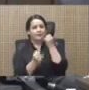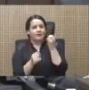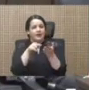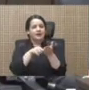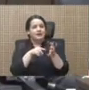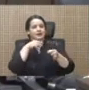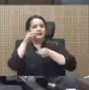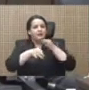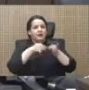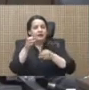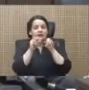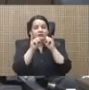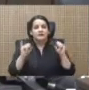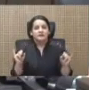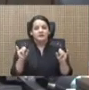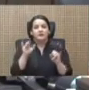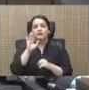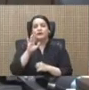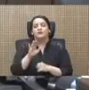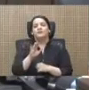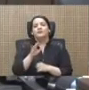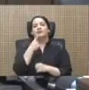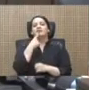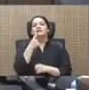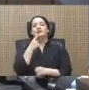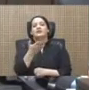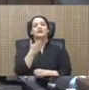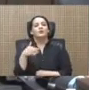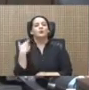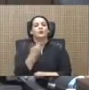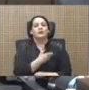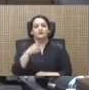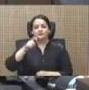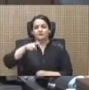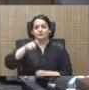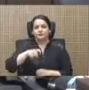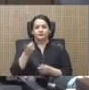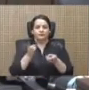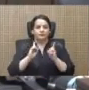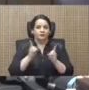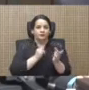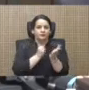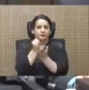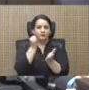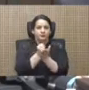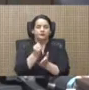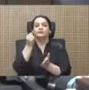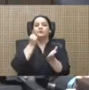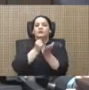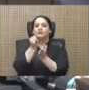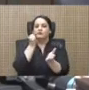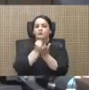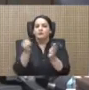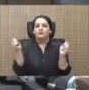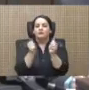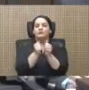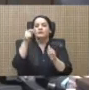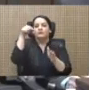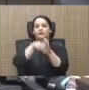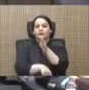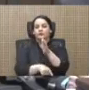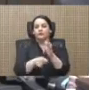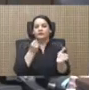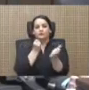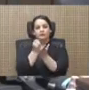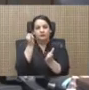intervención sin subrayar que nuestro deber es investigar, investigar con profundidad, investigar